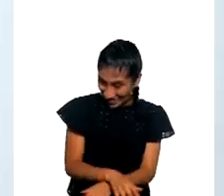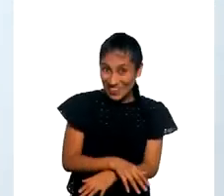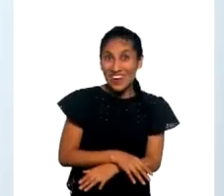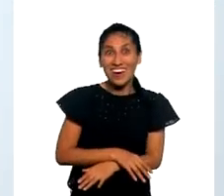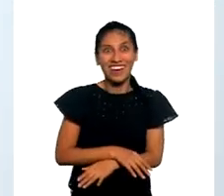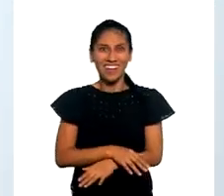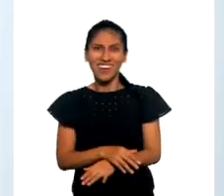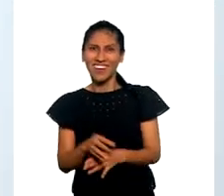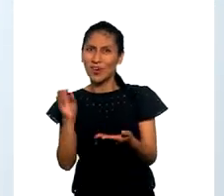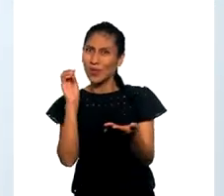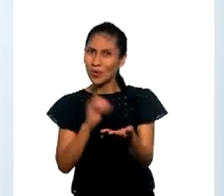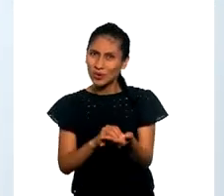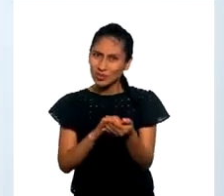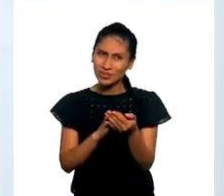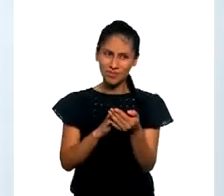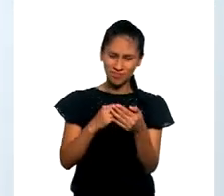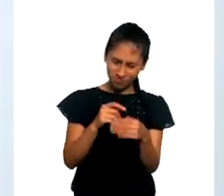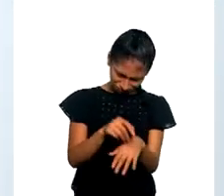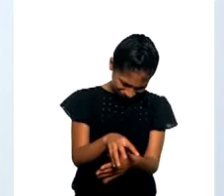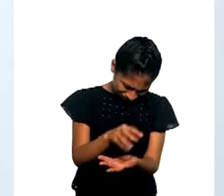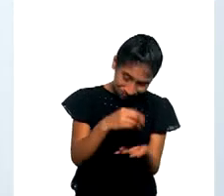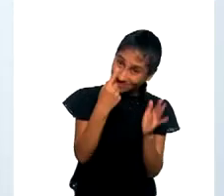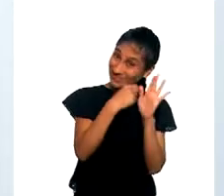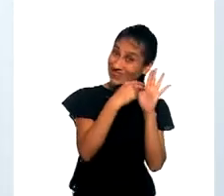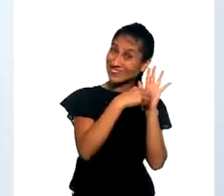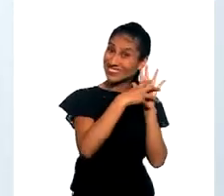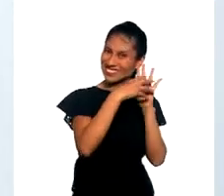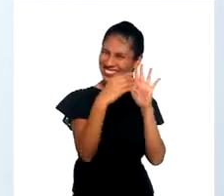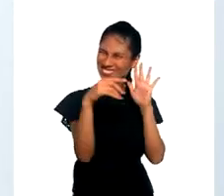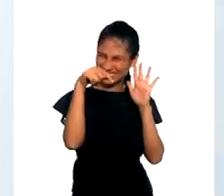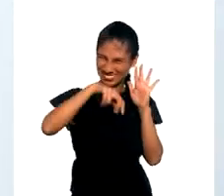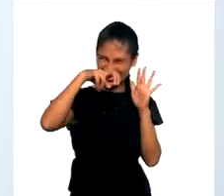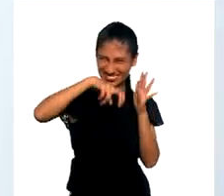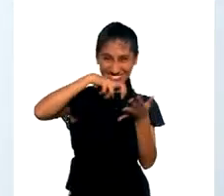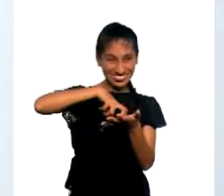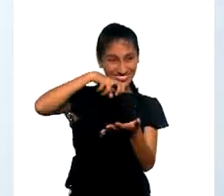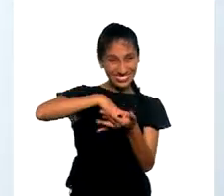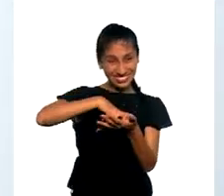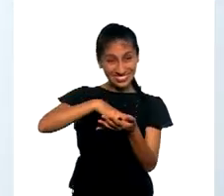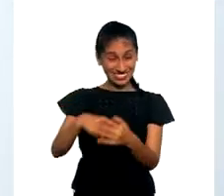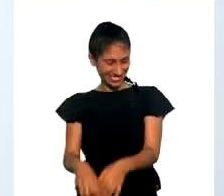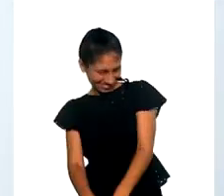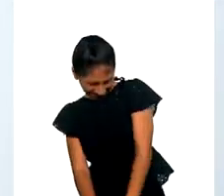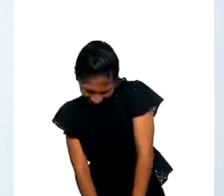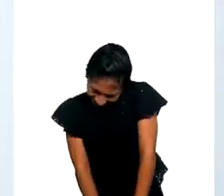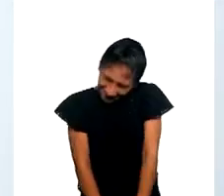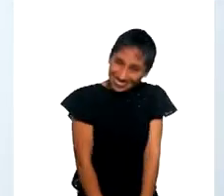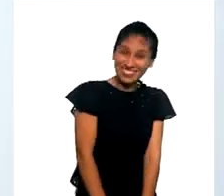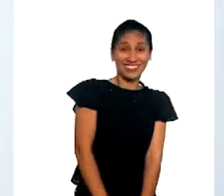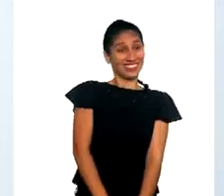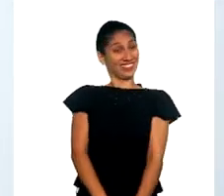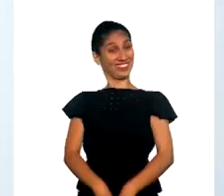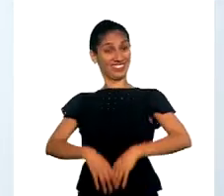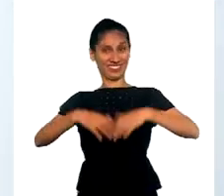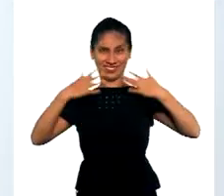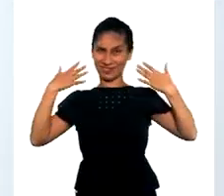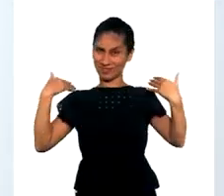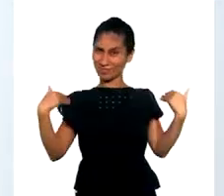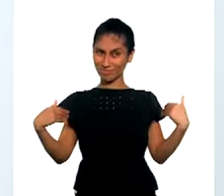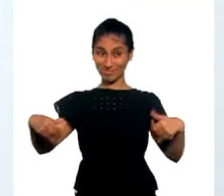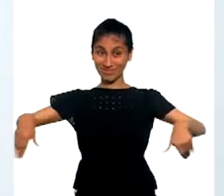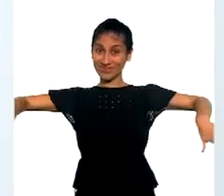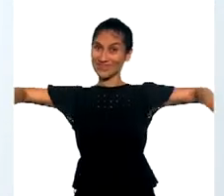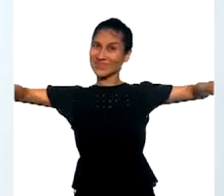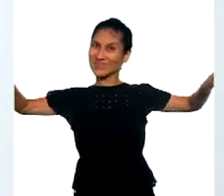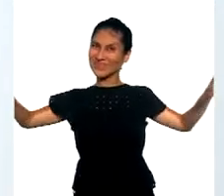vuelve a caer él comienza a despertar otra vez otra vez otra vez estira todas sus